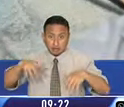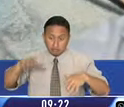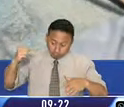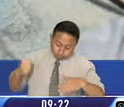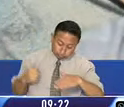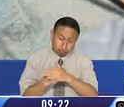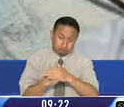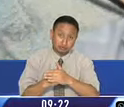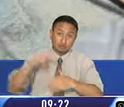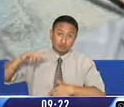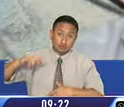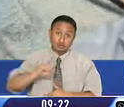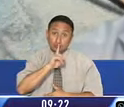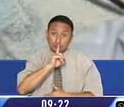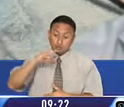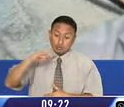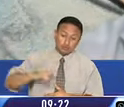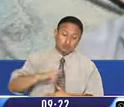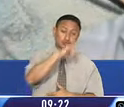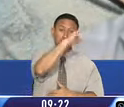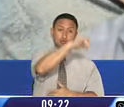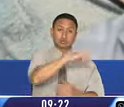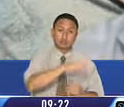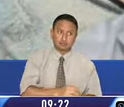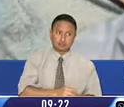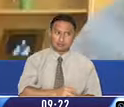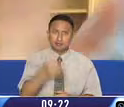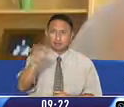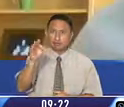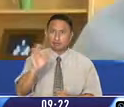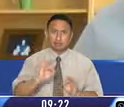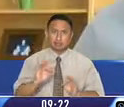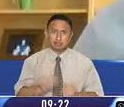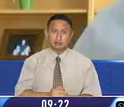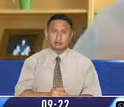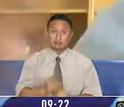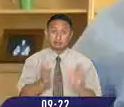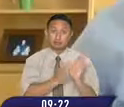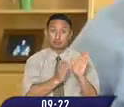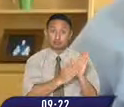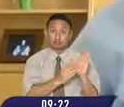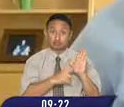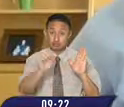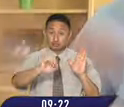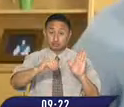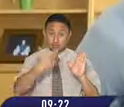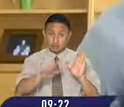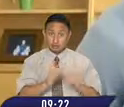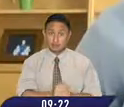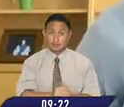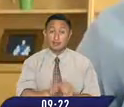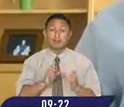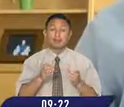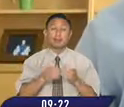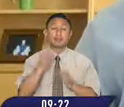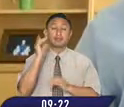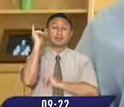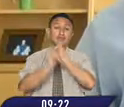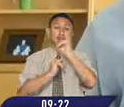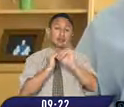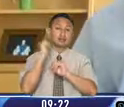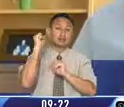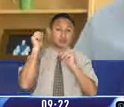aeropuerto para secretamente sacarle del país sin papeles. Algo que está demostrado, comprobado y que la Comisión Interamericana de Derechos